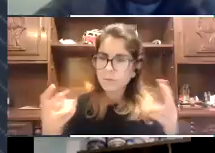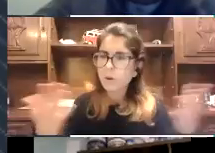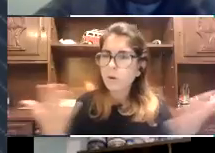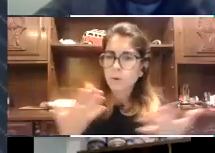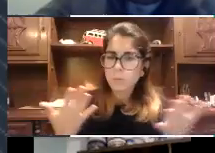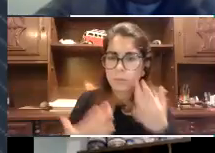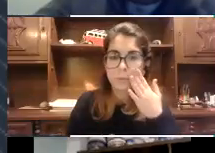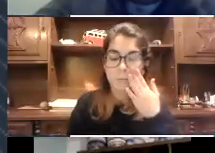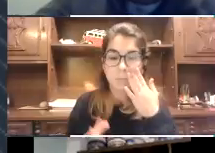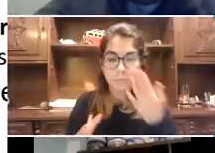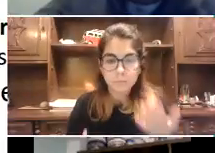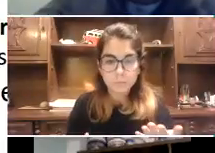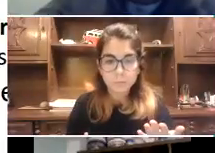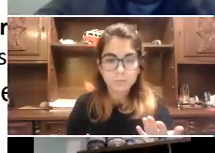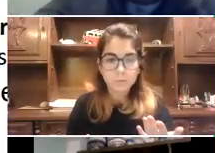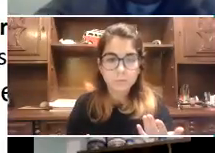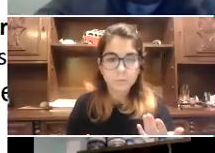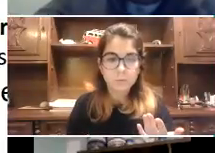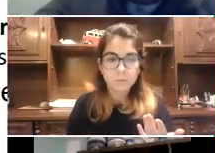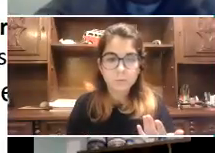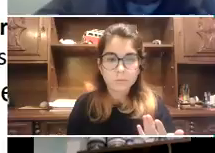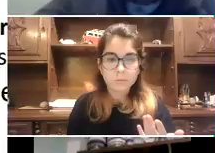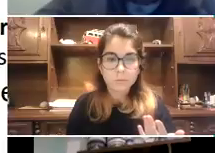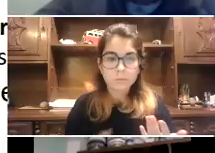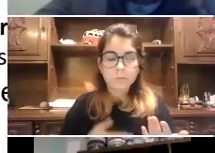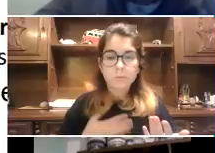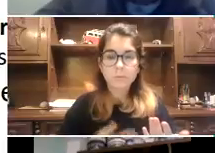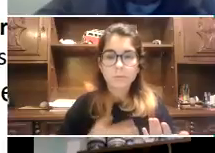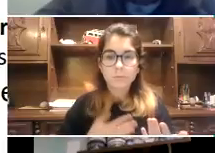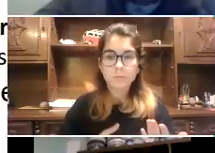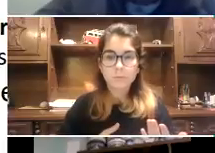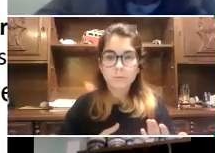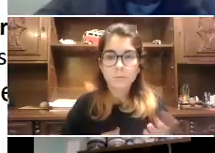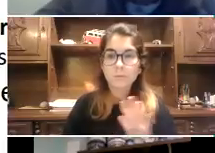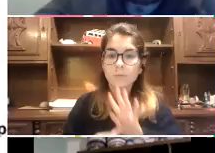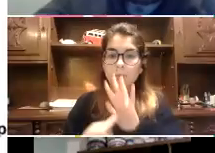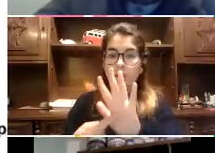Y por eso entonces quería presentarles una primera